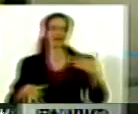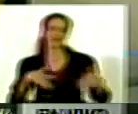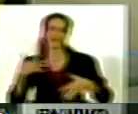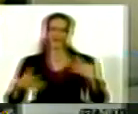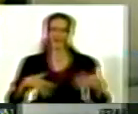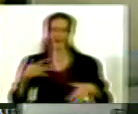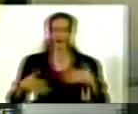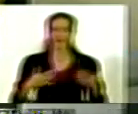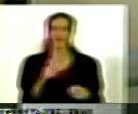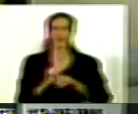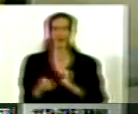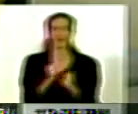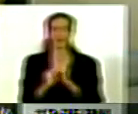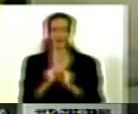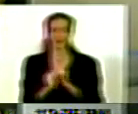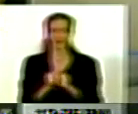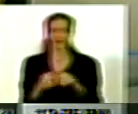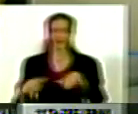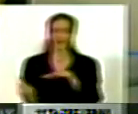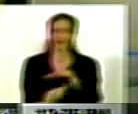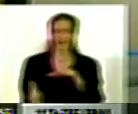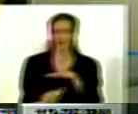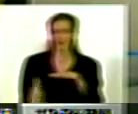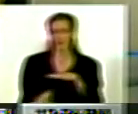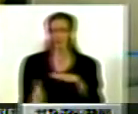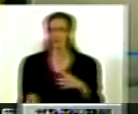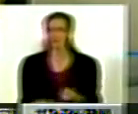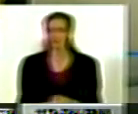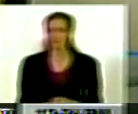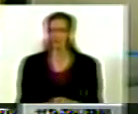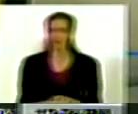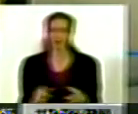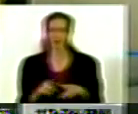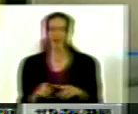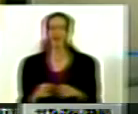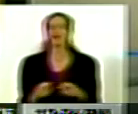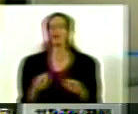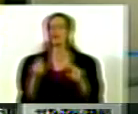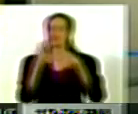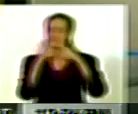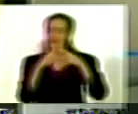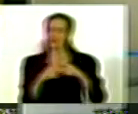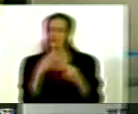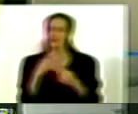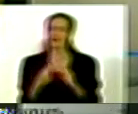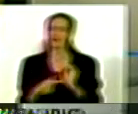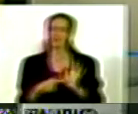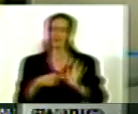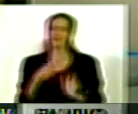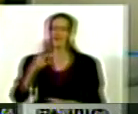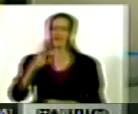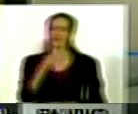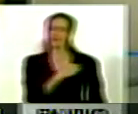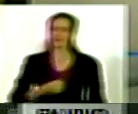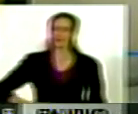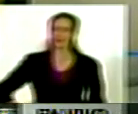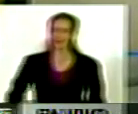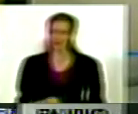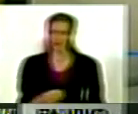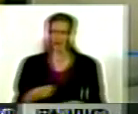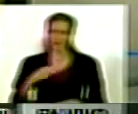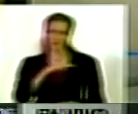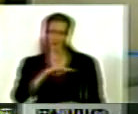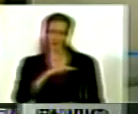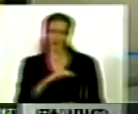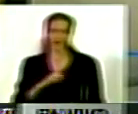actividades deportivas, recreativas. Punto de cuenta me lo presenta el vicepresidente de las misiones,